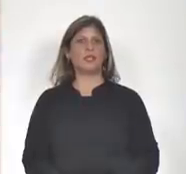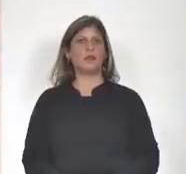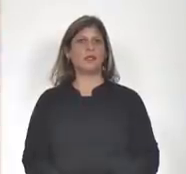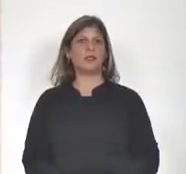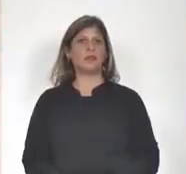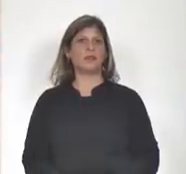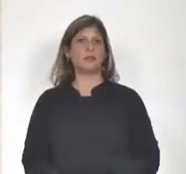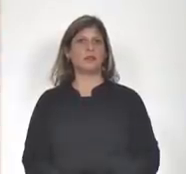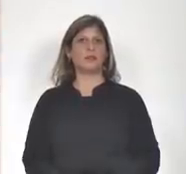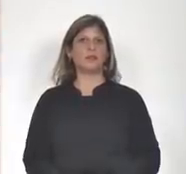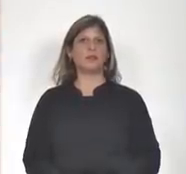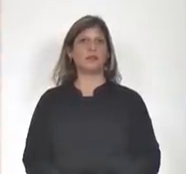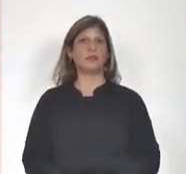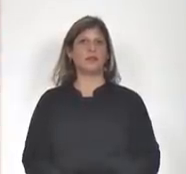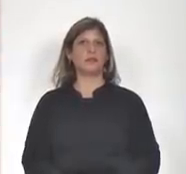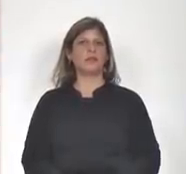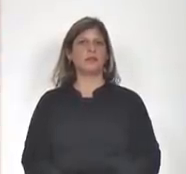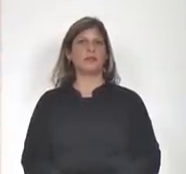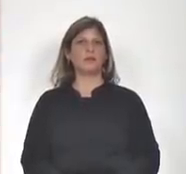¡Gracias!